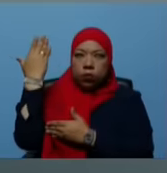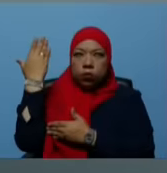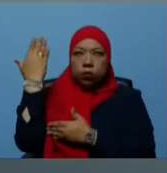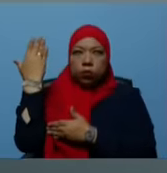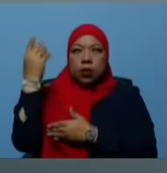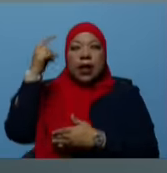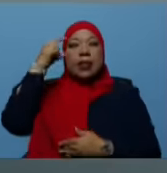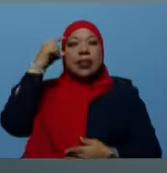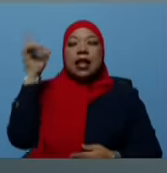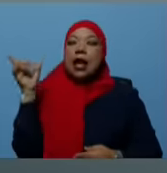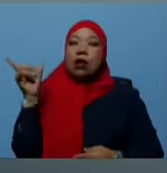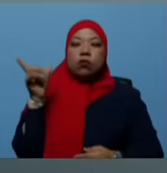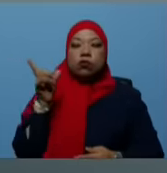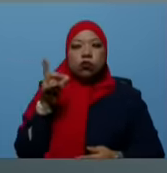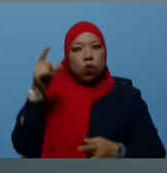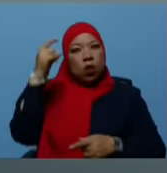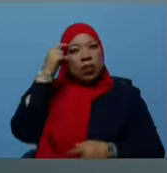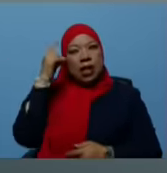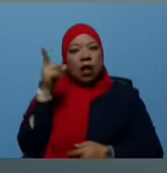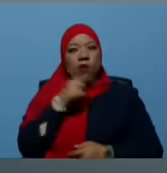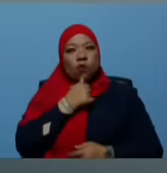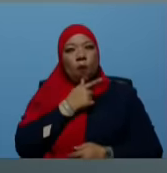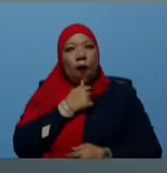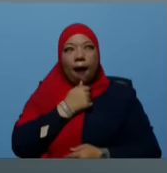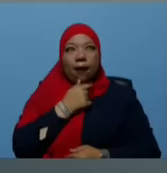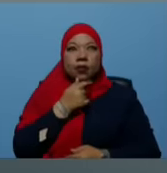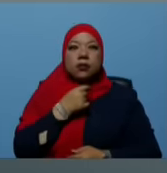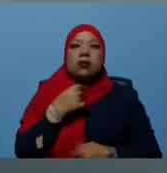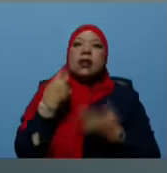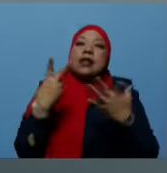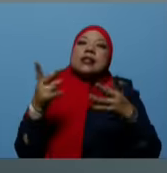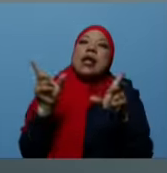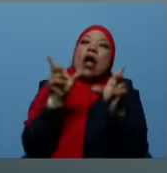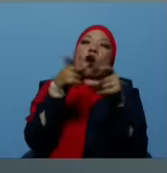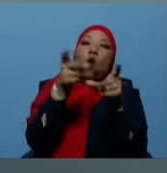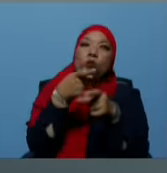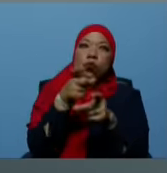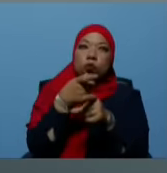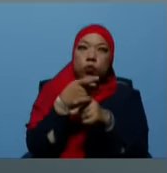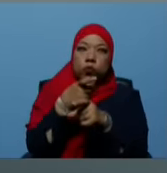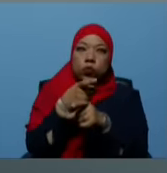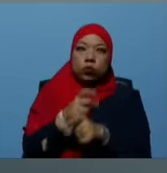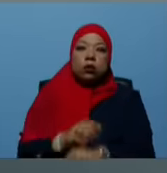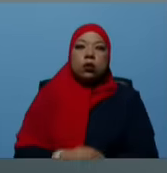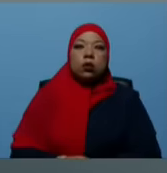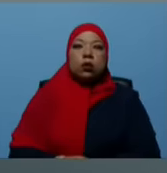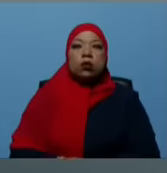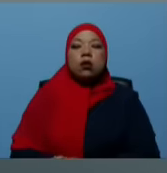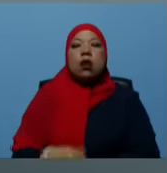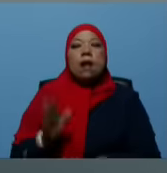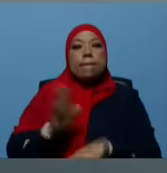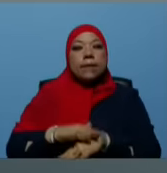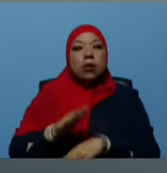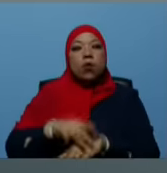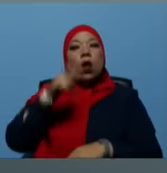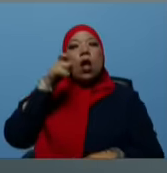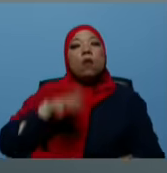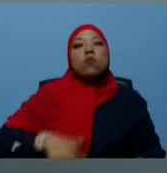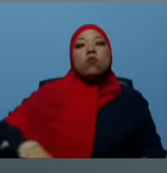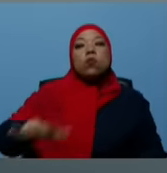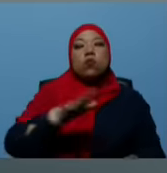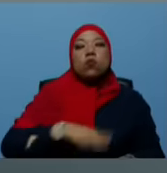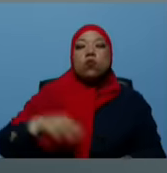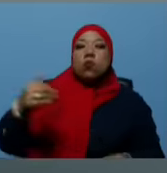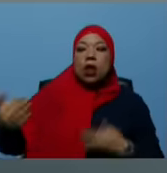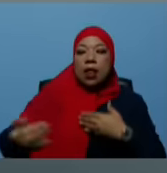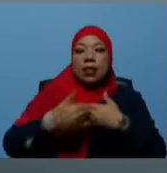la fecha, ¿ves? Ese Twitter es del 7 de agosto, y dice: pedimos excusa al pueblo de Venezuela por el